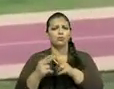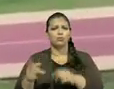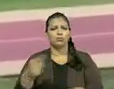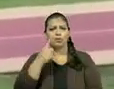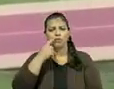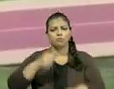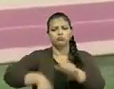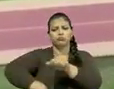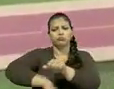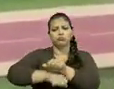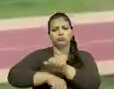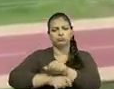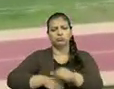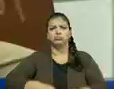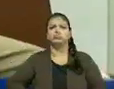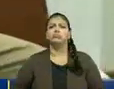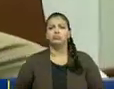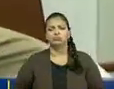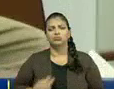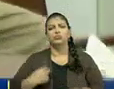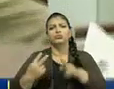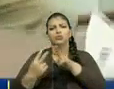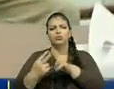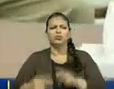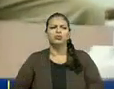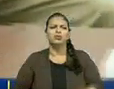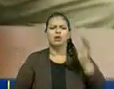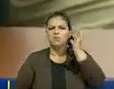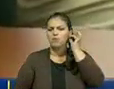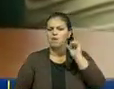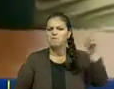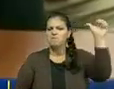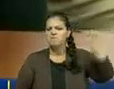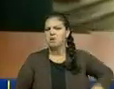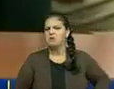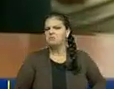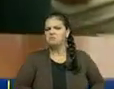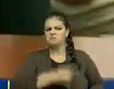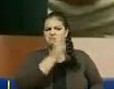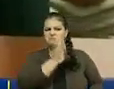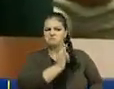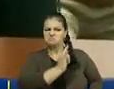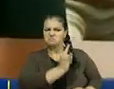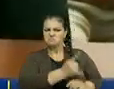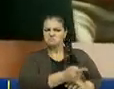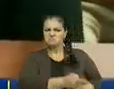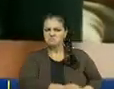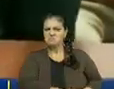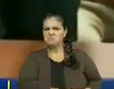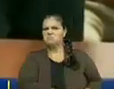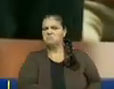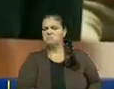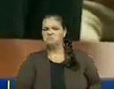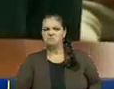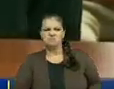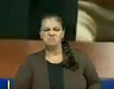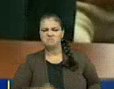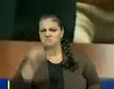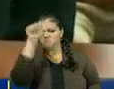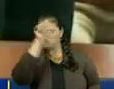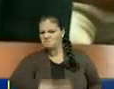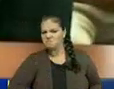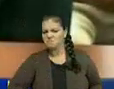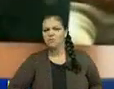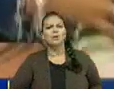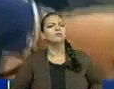no somos quien para juzgar la conducta de la señora. No. Pero estas conductas tienen que ser revisadas. Claro, no mira, solamente de ella.